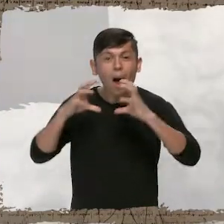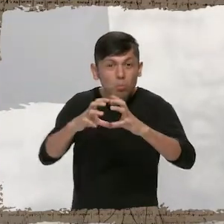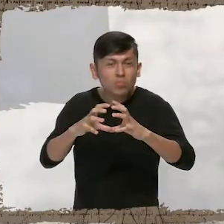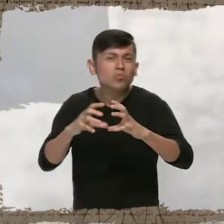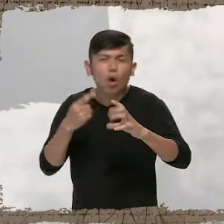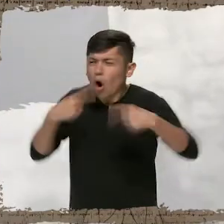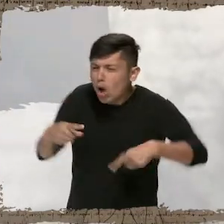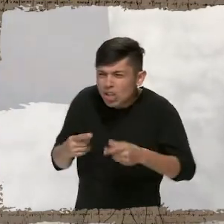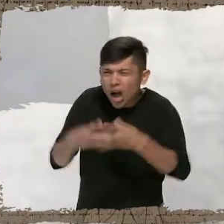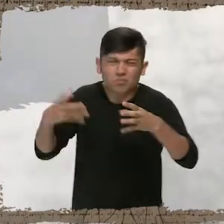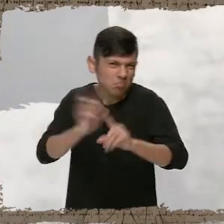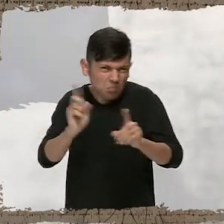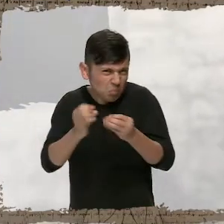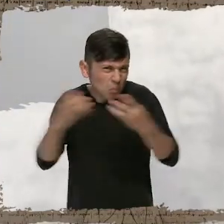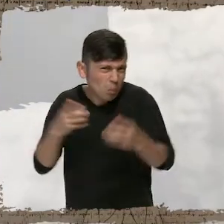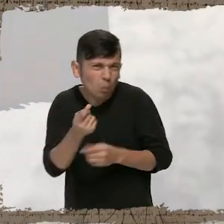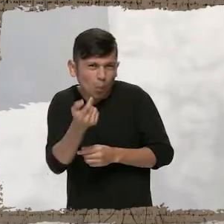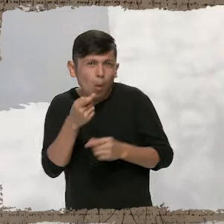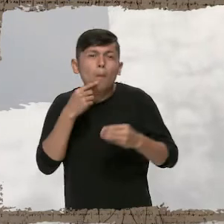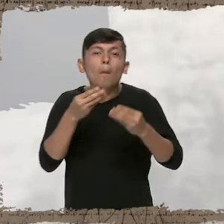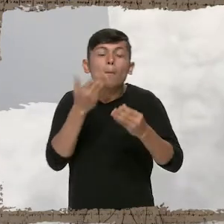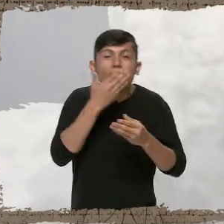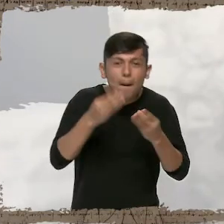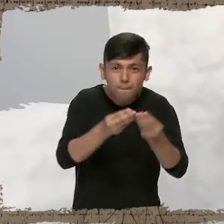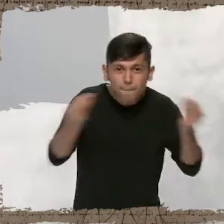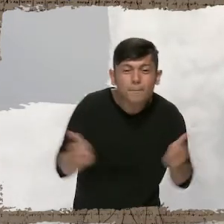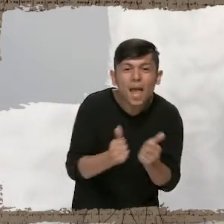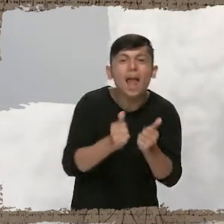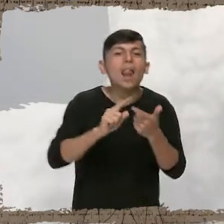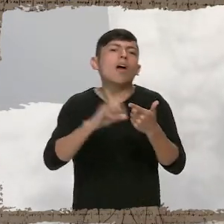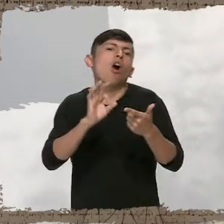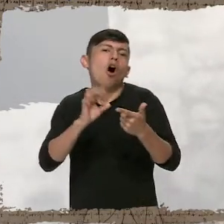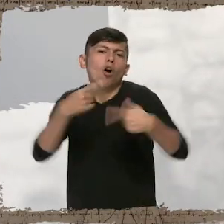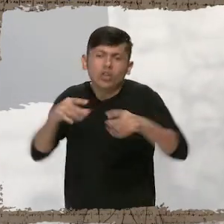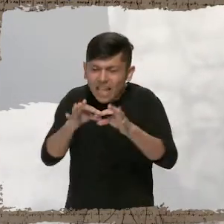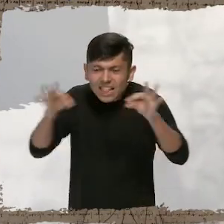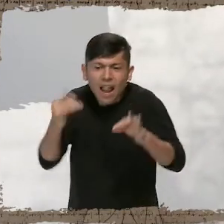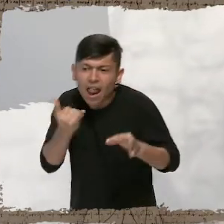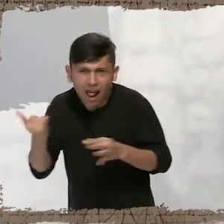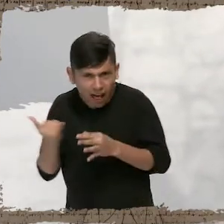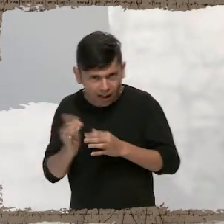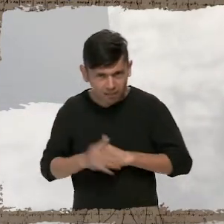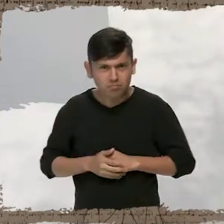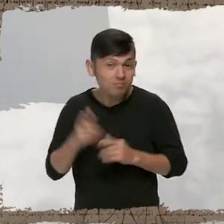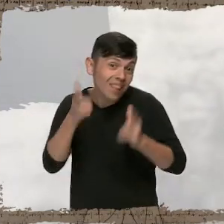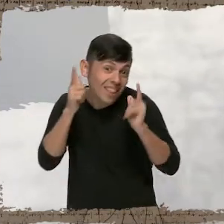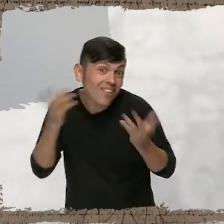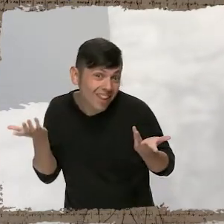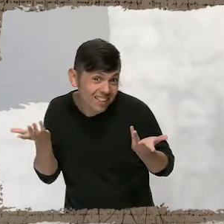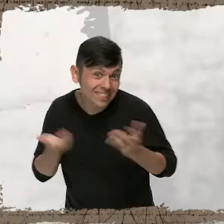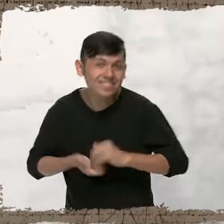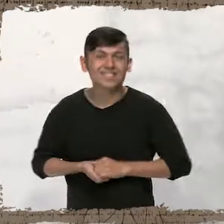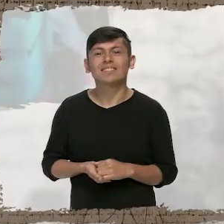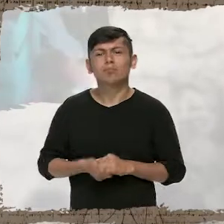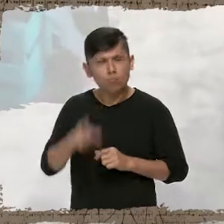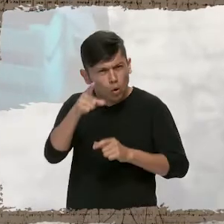necesita muchos materiales solo papeles de diario y los retazos de telas que tengas que te diviertas